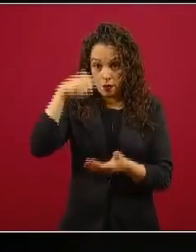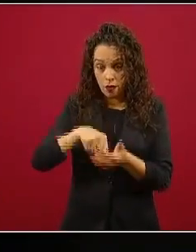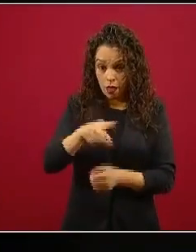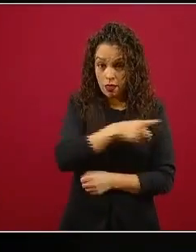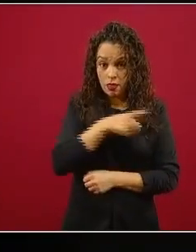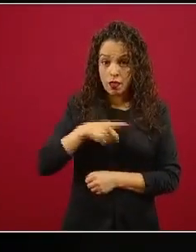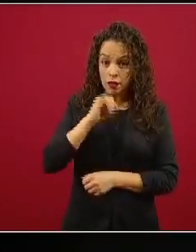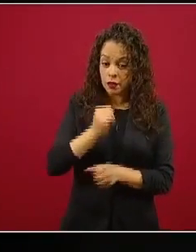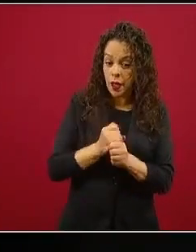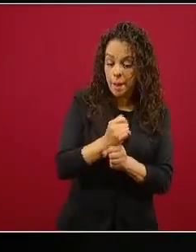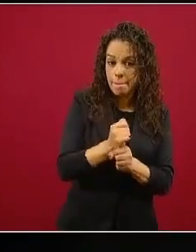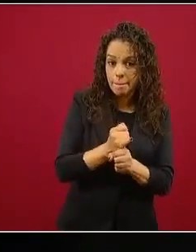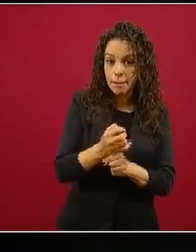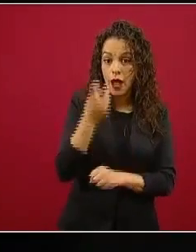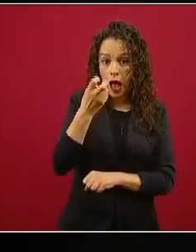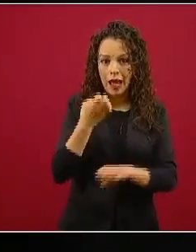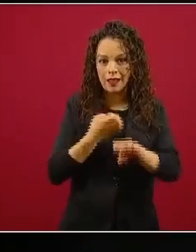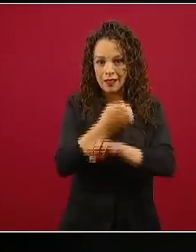fiscal estatal.